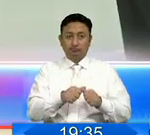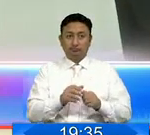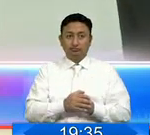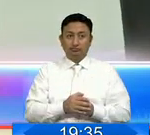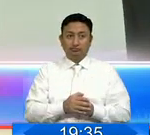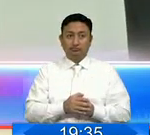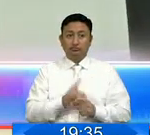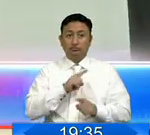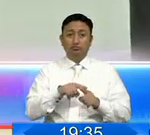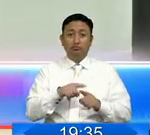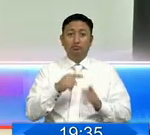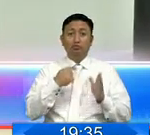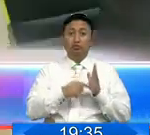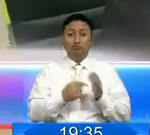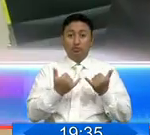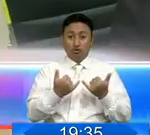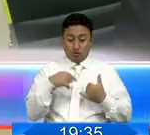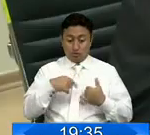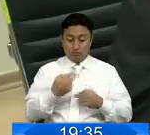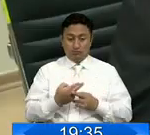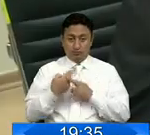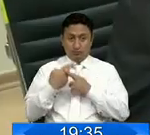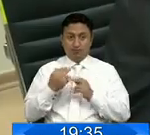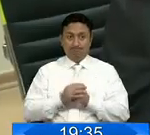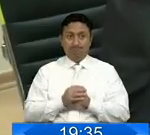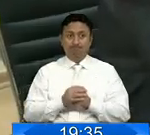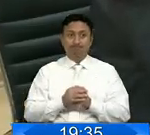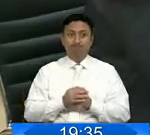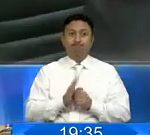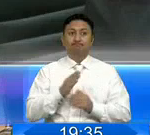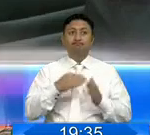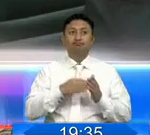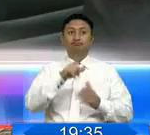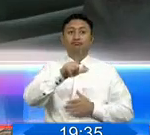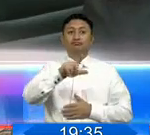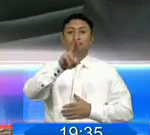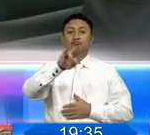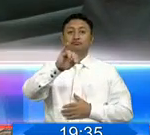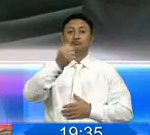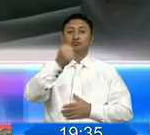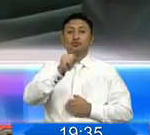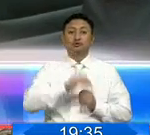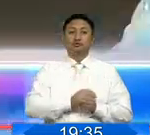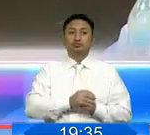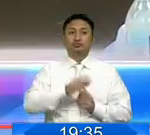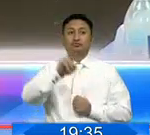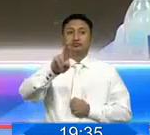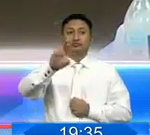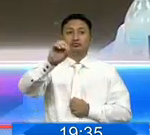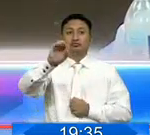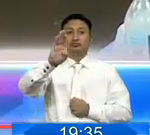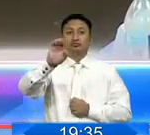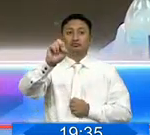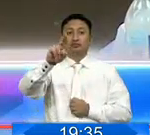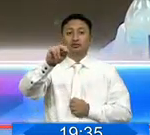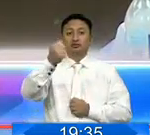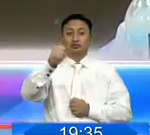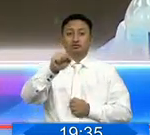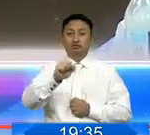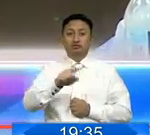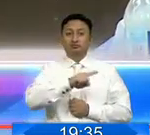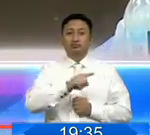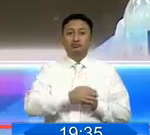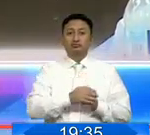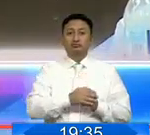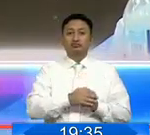estoy actualmente asumiendo. La última impugnación fue en contra de Luis Verde Soto por parte de Robinson Ruiz, quien lo acusó de no haber presentado